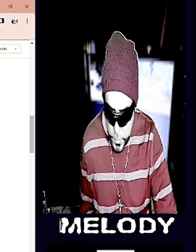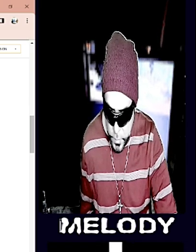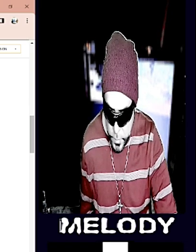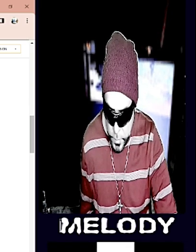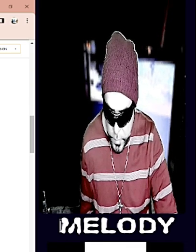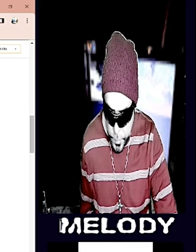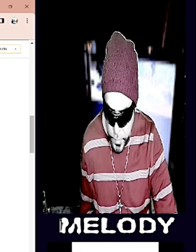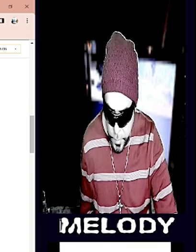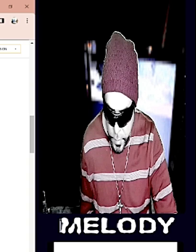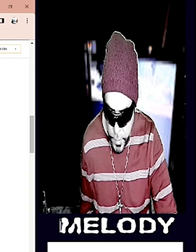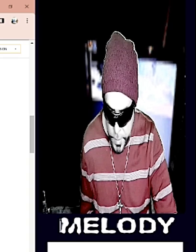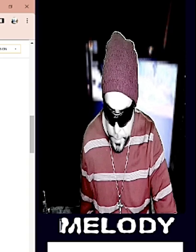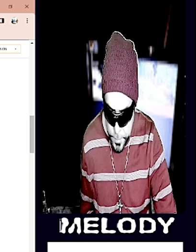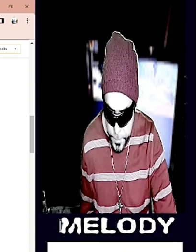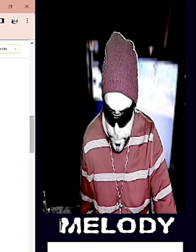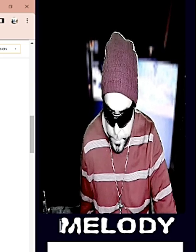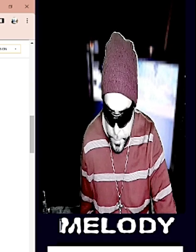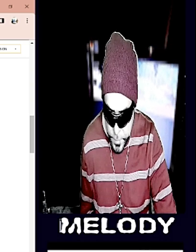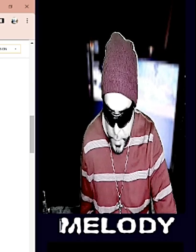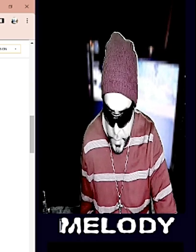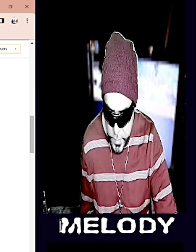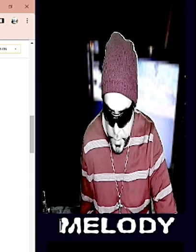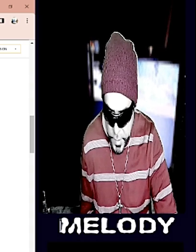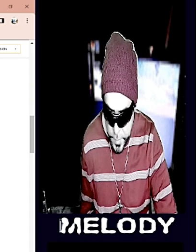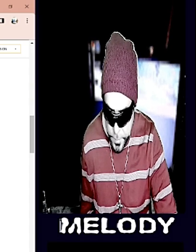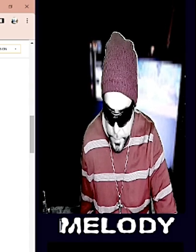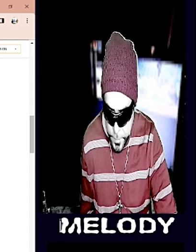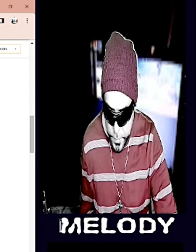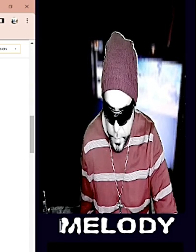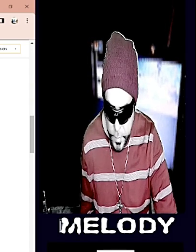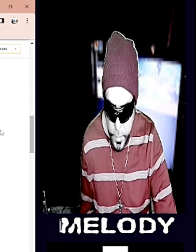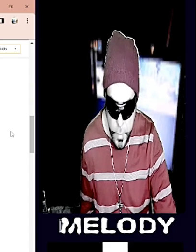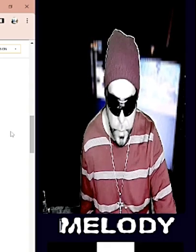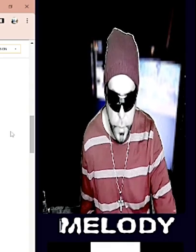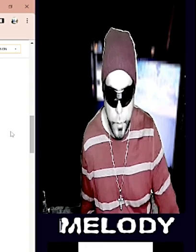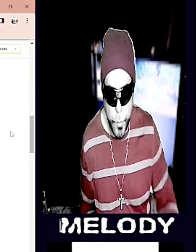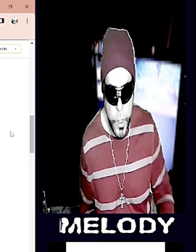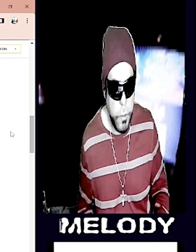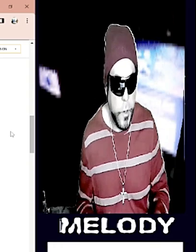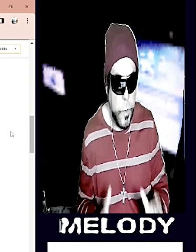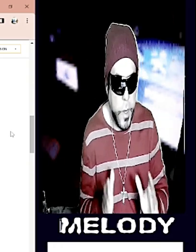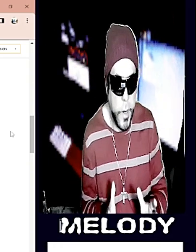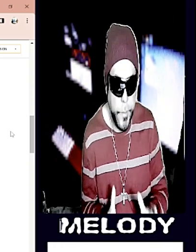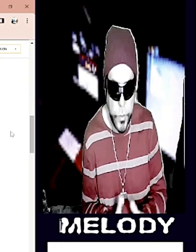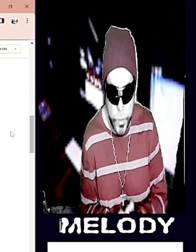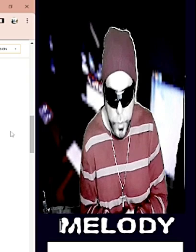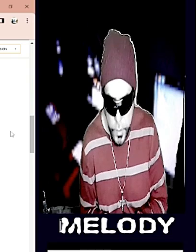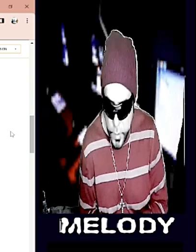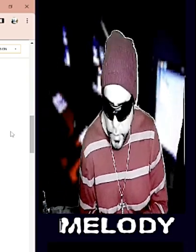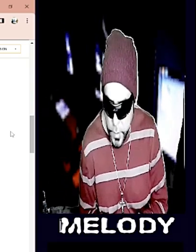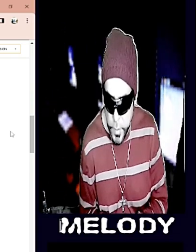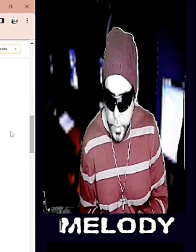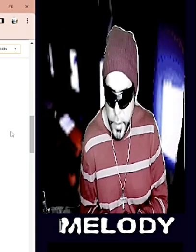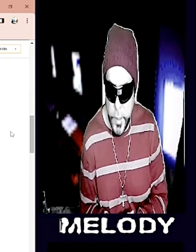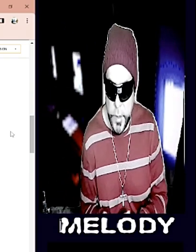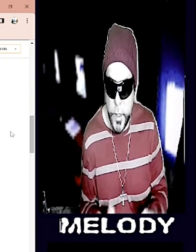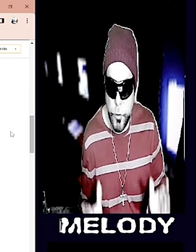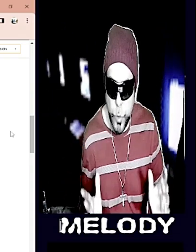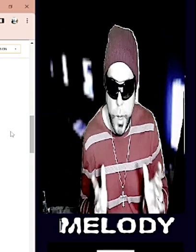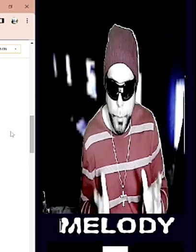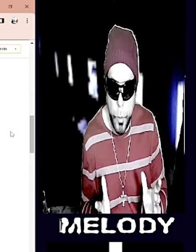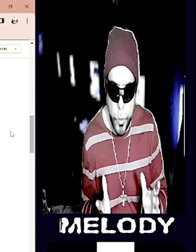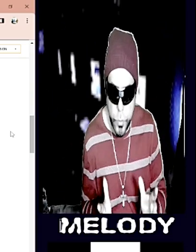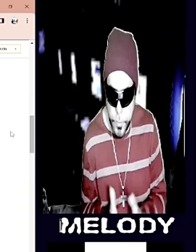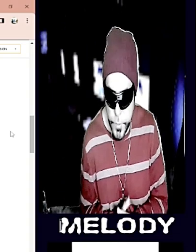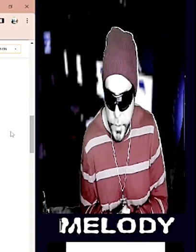subrayarlo vamos a poner por acá hasta acá voy a volverlo a leer amigos este